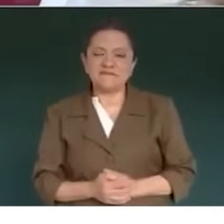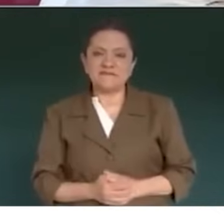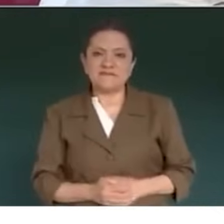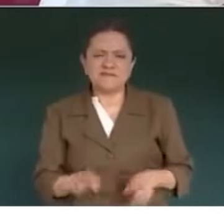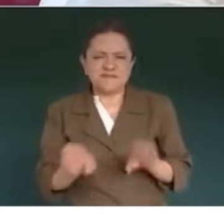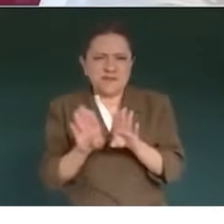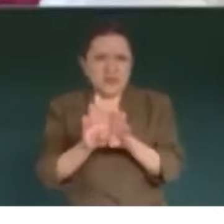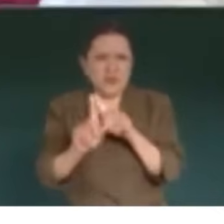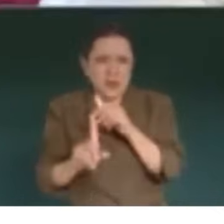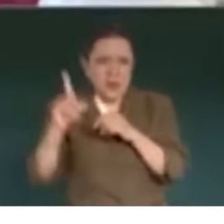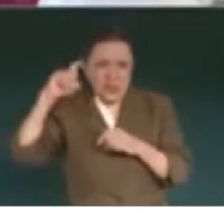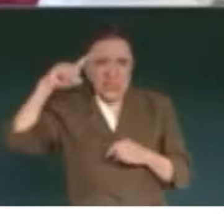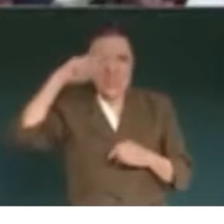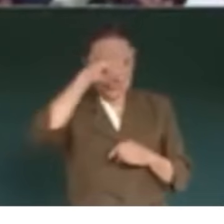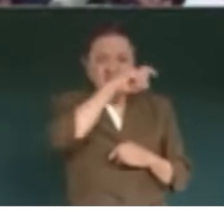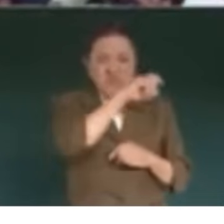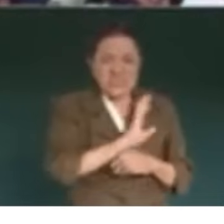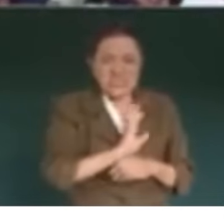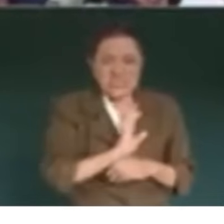complicado que es